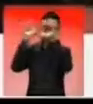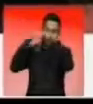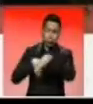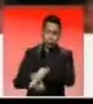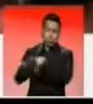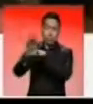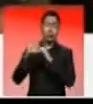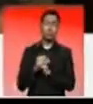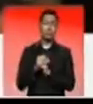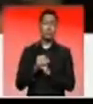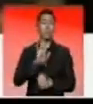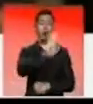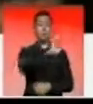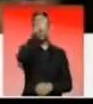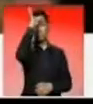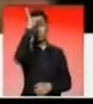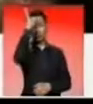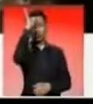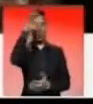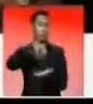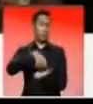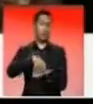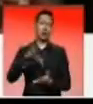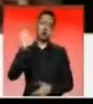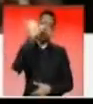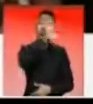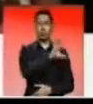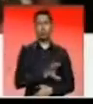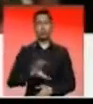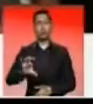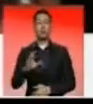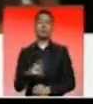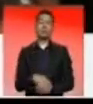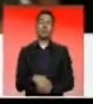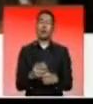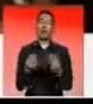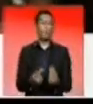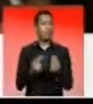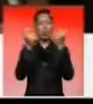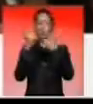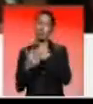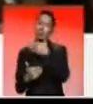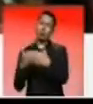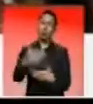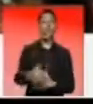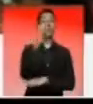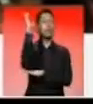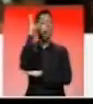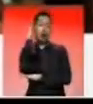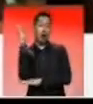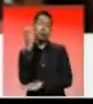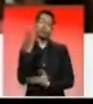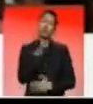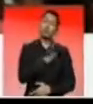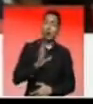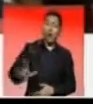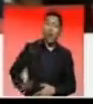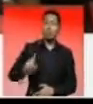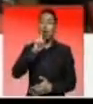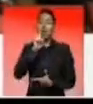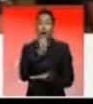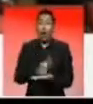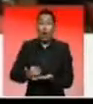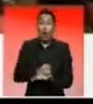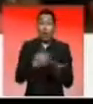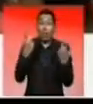En el centro hospitalario de varias provincias vecinas están activando procedimientos de emergencia por si acaso en El Oro no se puede enfrentar